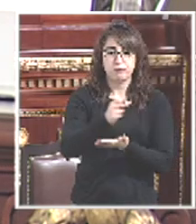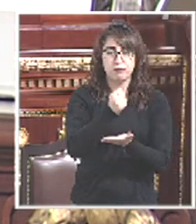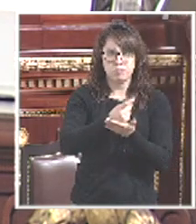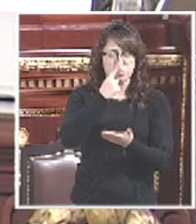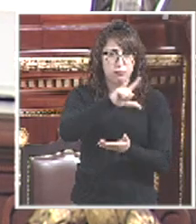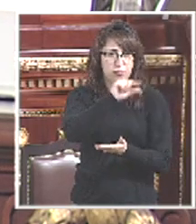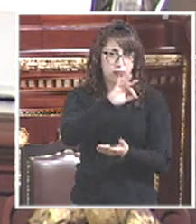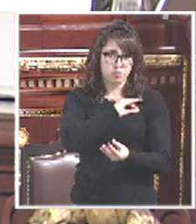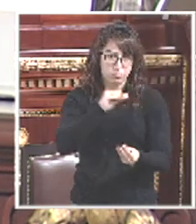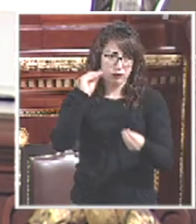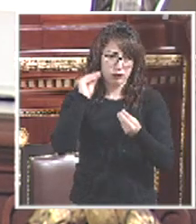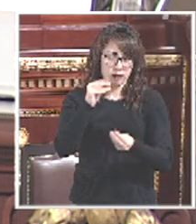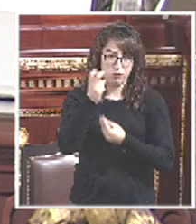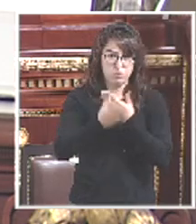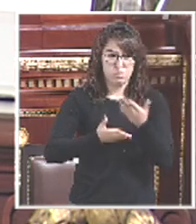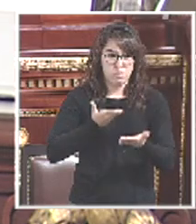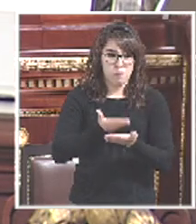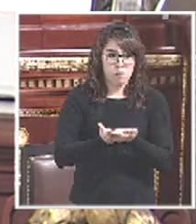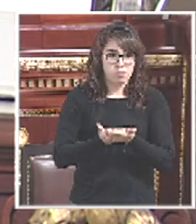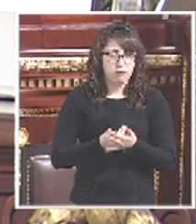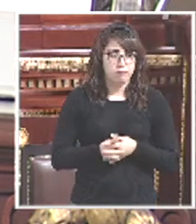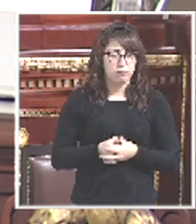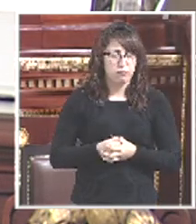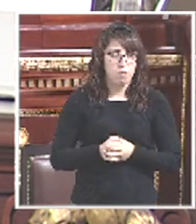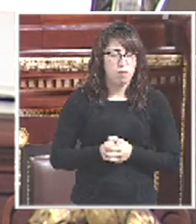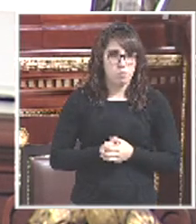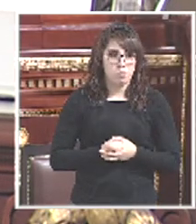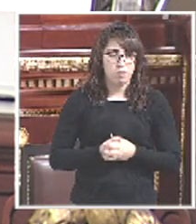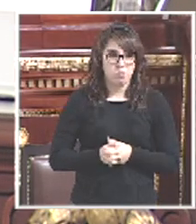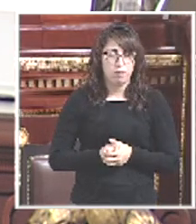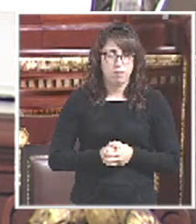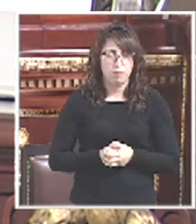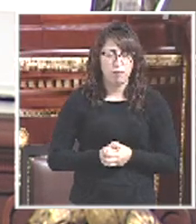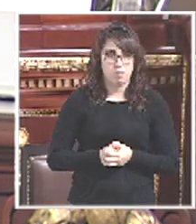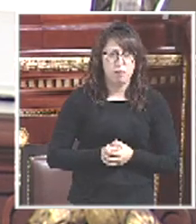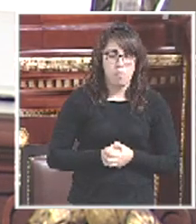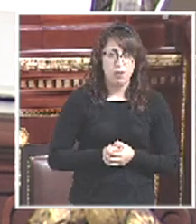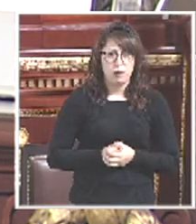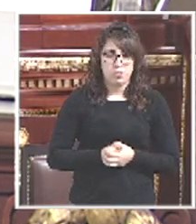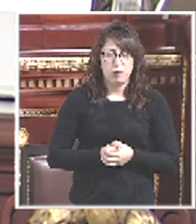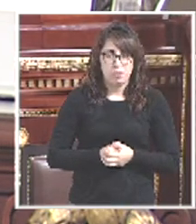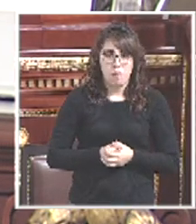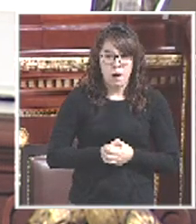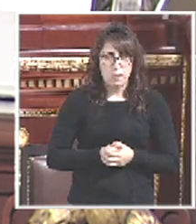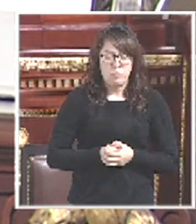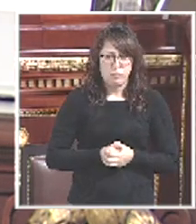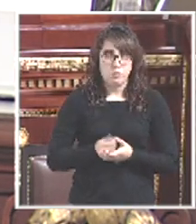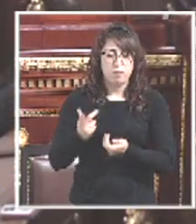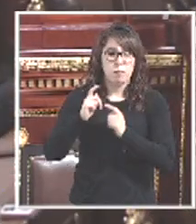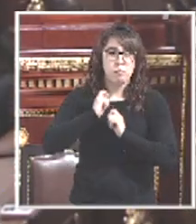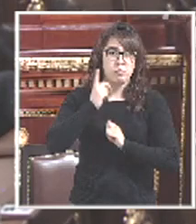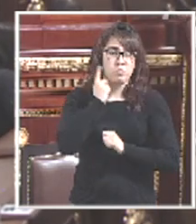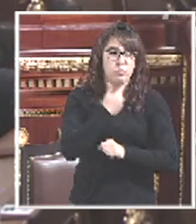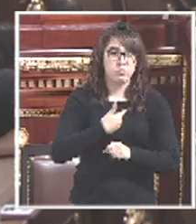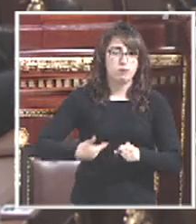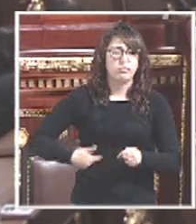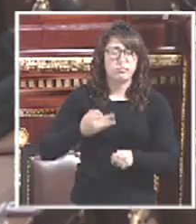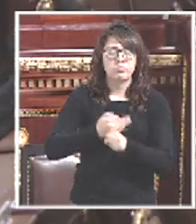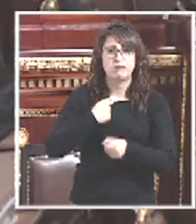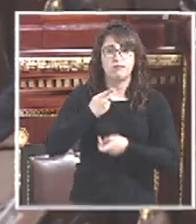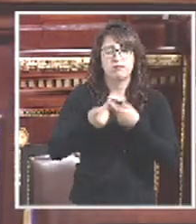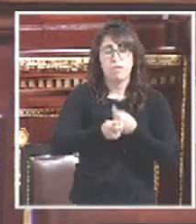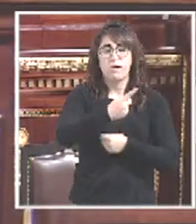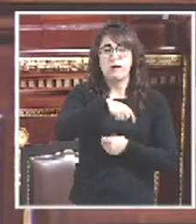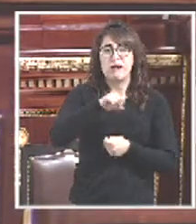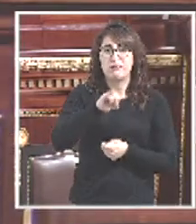Comisión Permanente en votación económica si es de aprobarse la proposición a discusión. Por instrucciones de la Presidencia, en votación económica